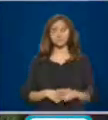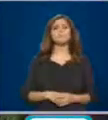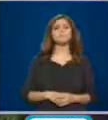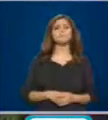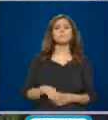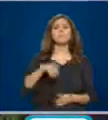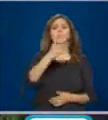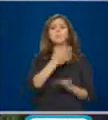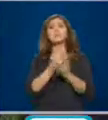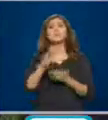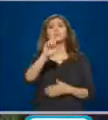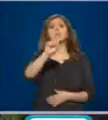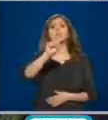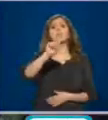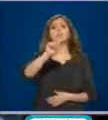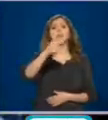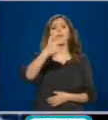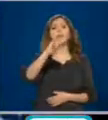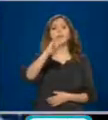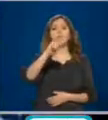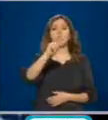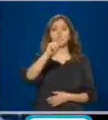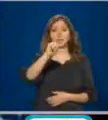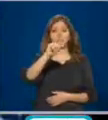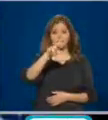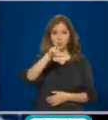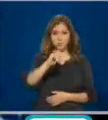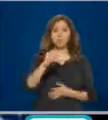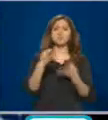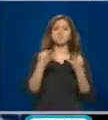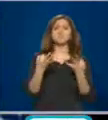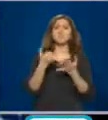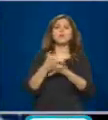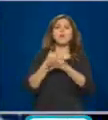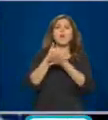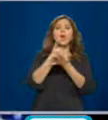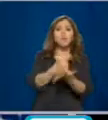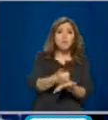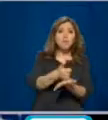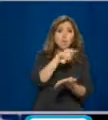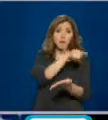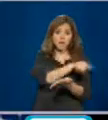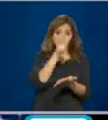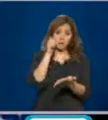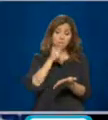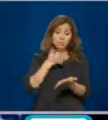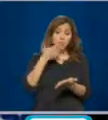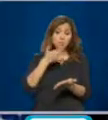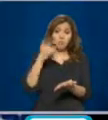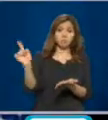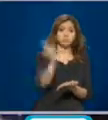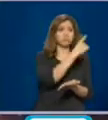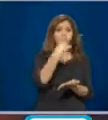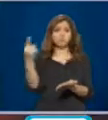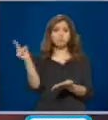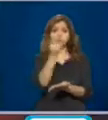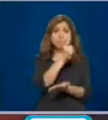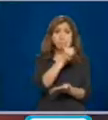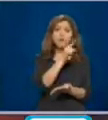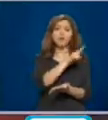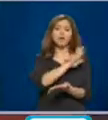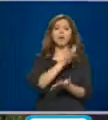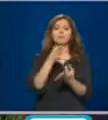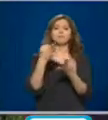Sagitario, a ti Sagitario es de fuego, intrépido, anda para allá, para acá. Entonces, sí lo va a relajar a